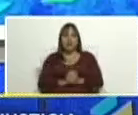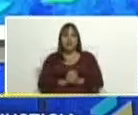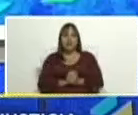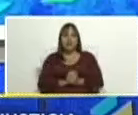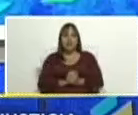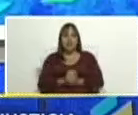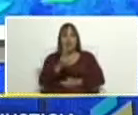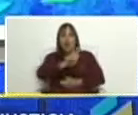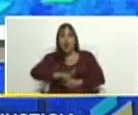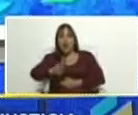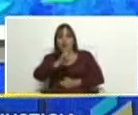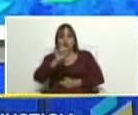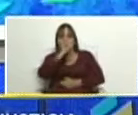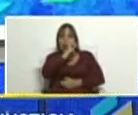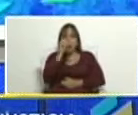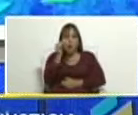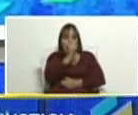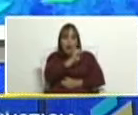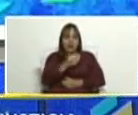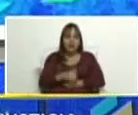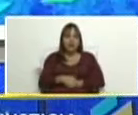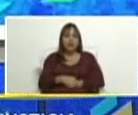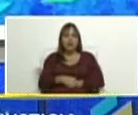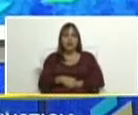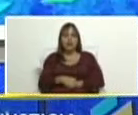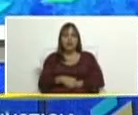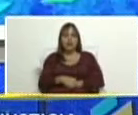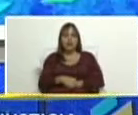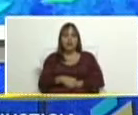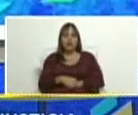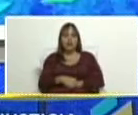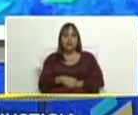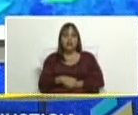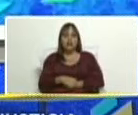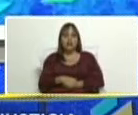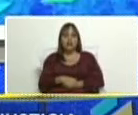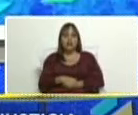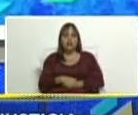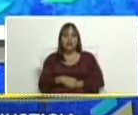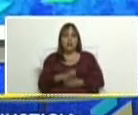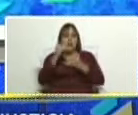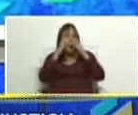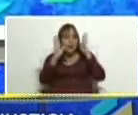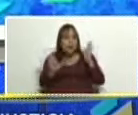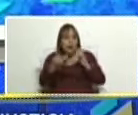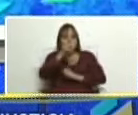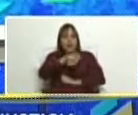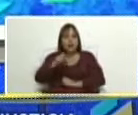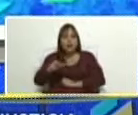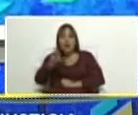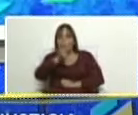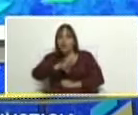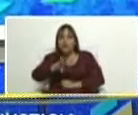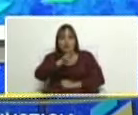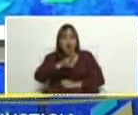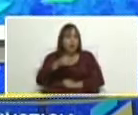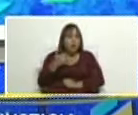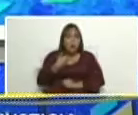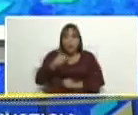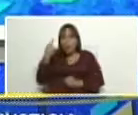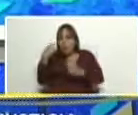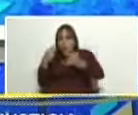adicción y consumo de drogas y al tratamiento de personas adictas.